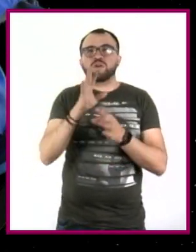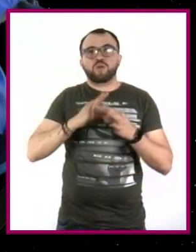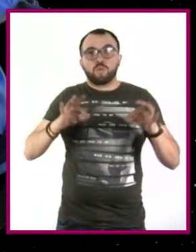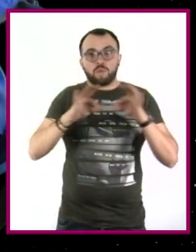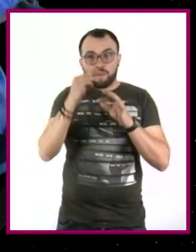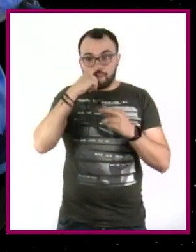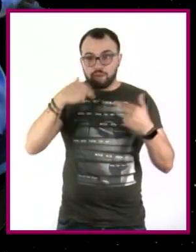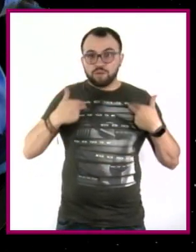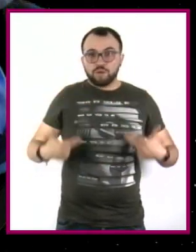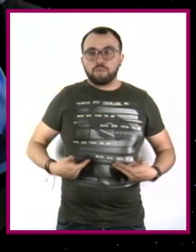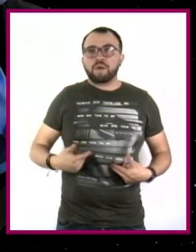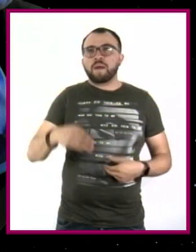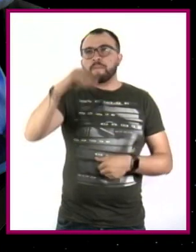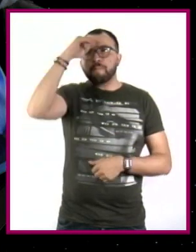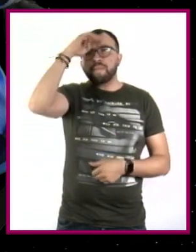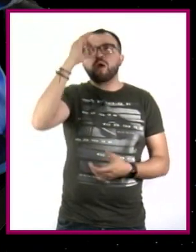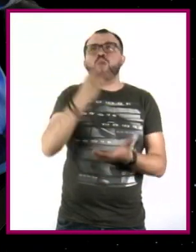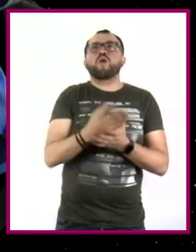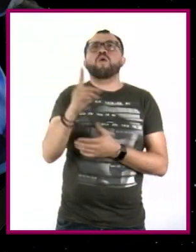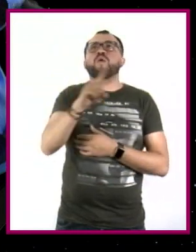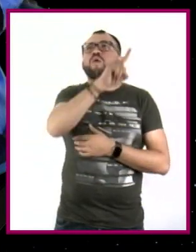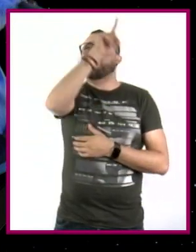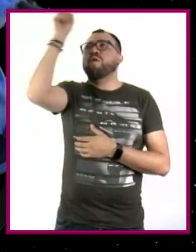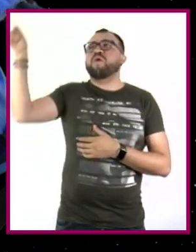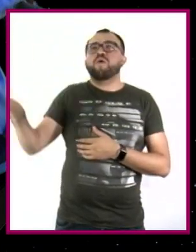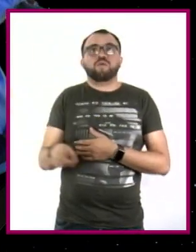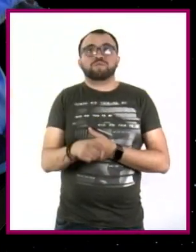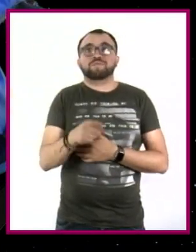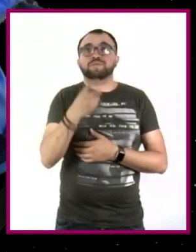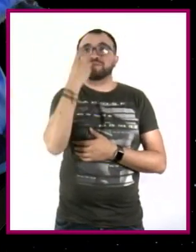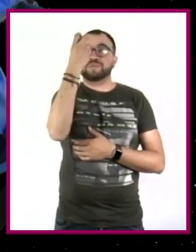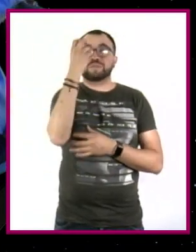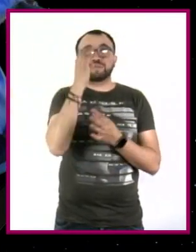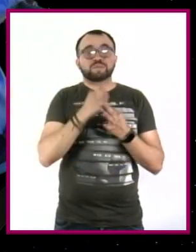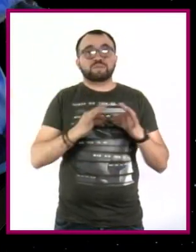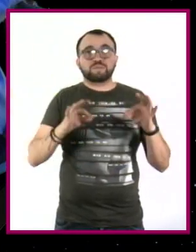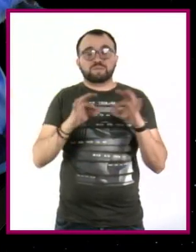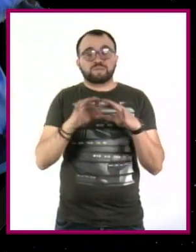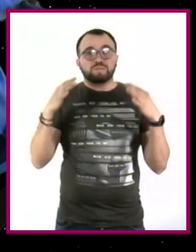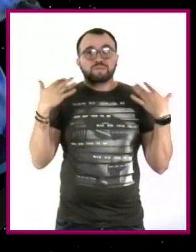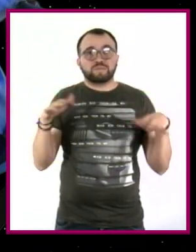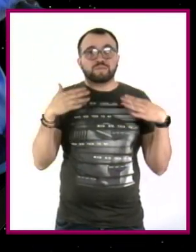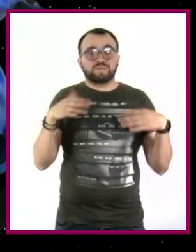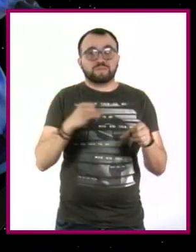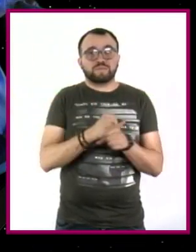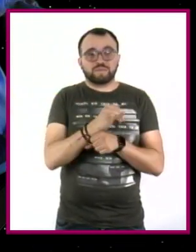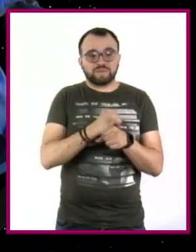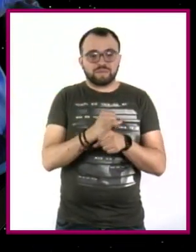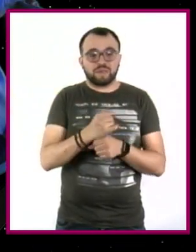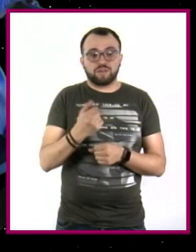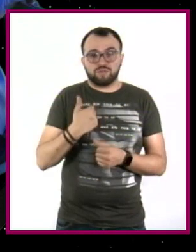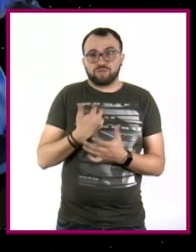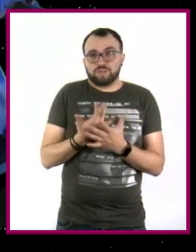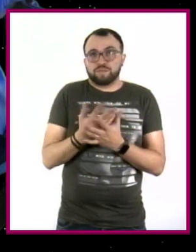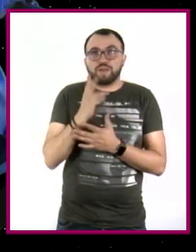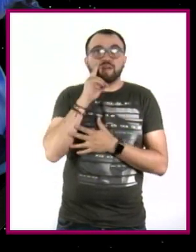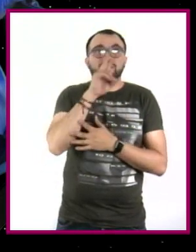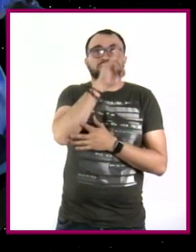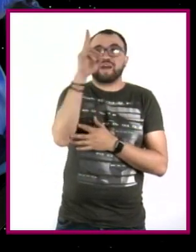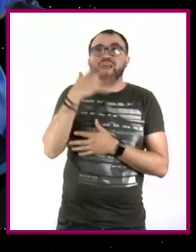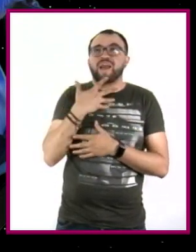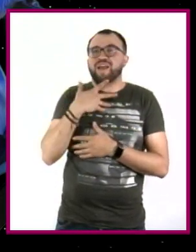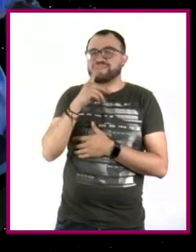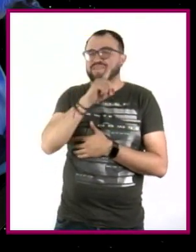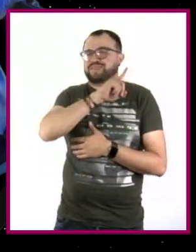humanidad, deja de ser un simple aparatito dando vueltas por el mundo. Mientras nosotros esperamos verla pasar, hay cientos